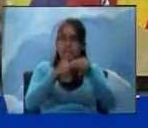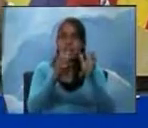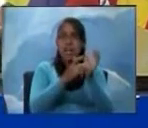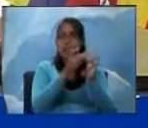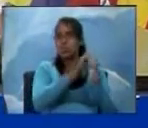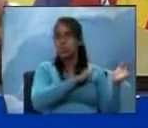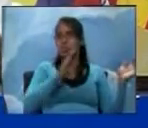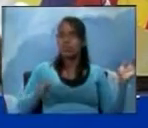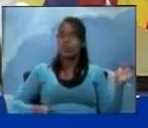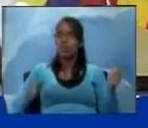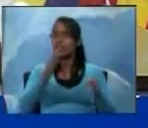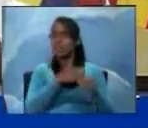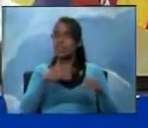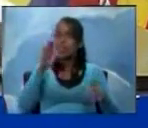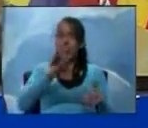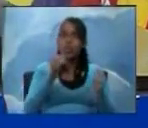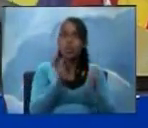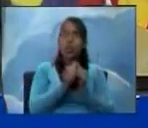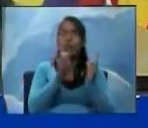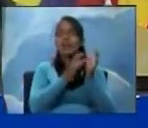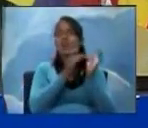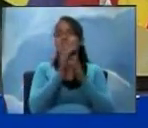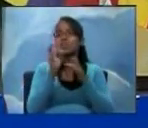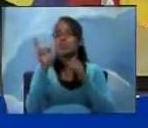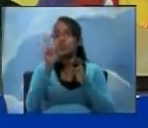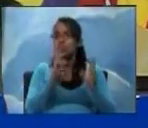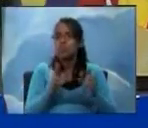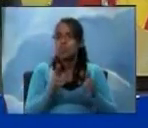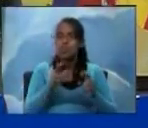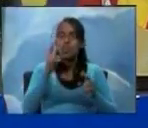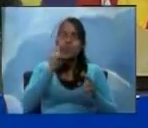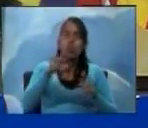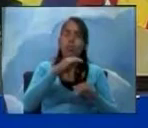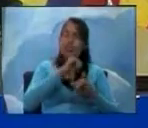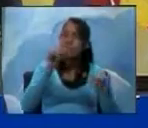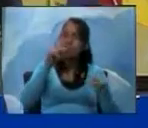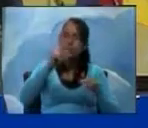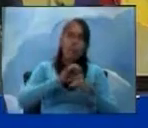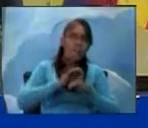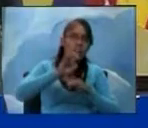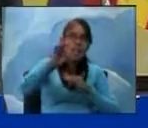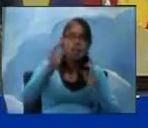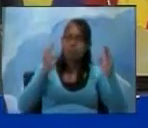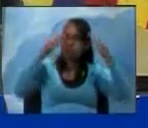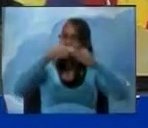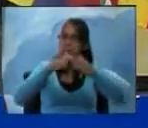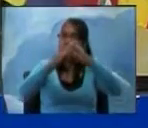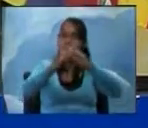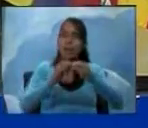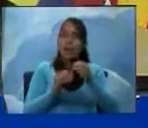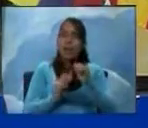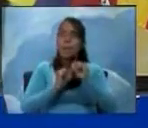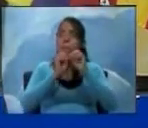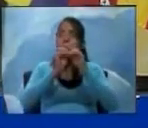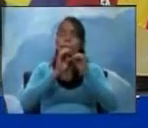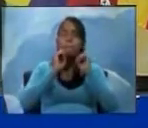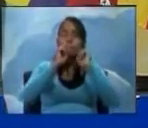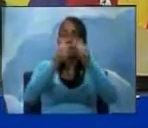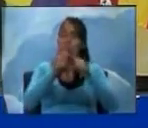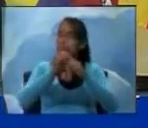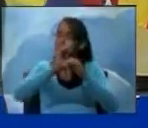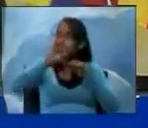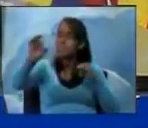quiere andar con Jesús. Y vio a Jesús que ya estaba en la barca y empezaba a alejarse, y él con